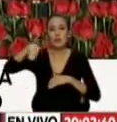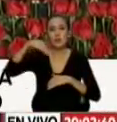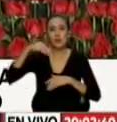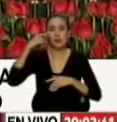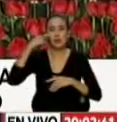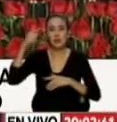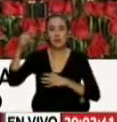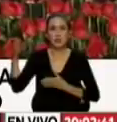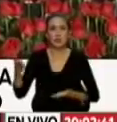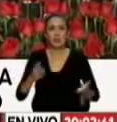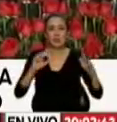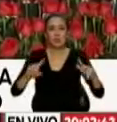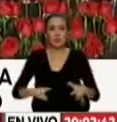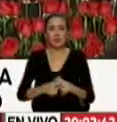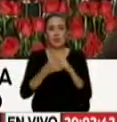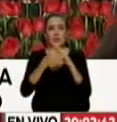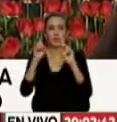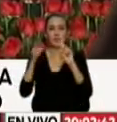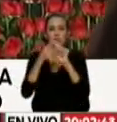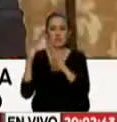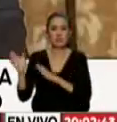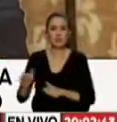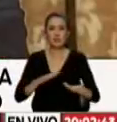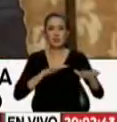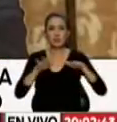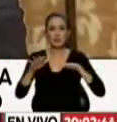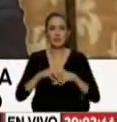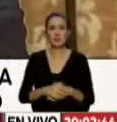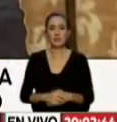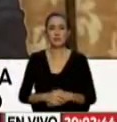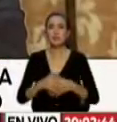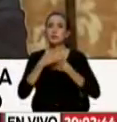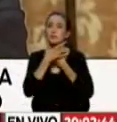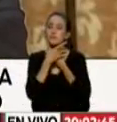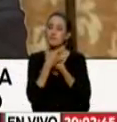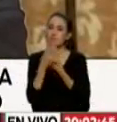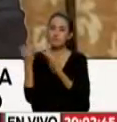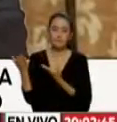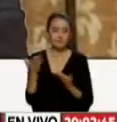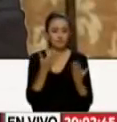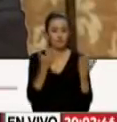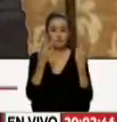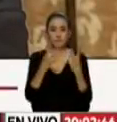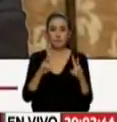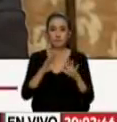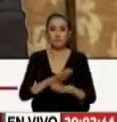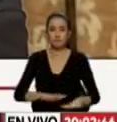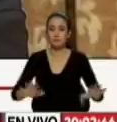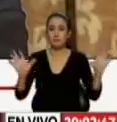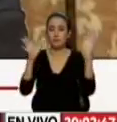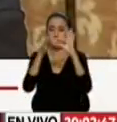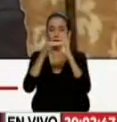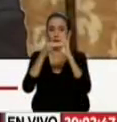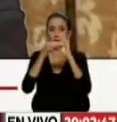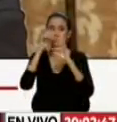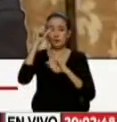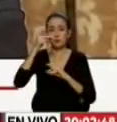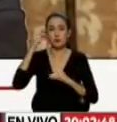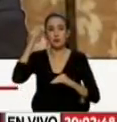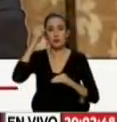oficializó anunciando el inicio del primer plan de acción. Me da mucho gusto que Ecuador ya sea parte de la Alianza por el Gobierno